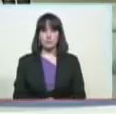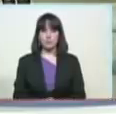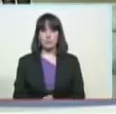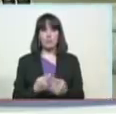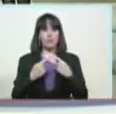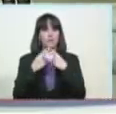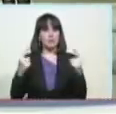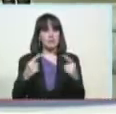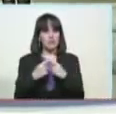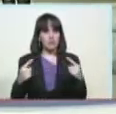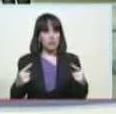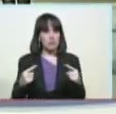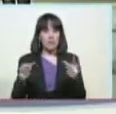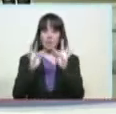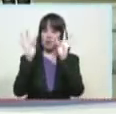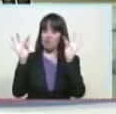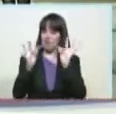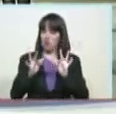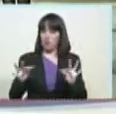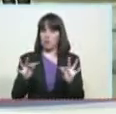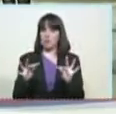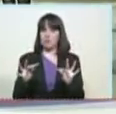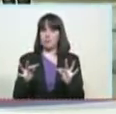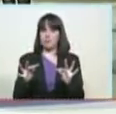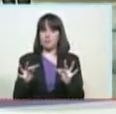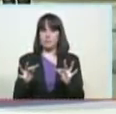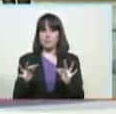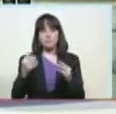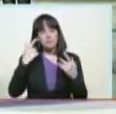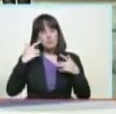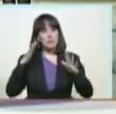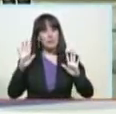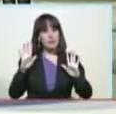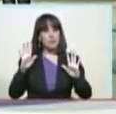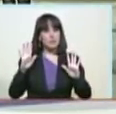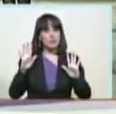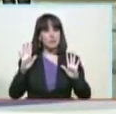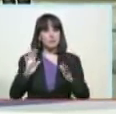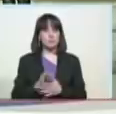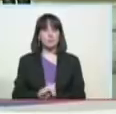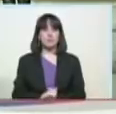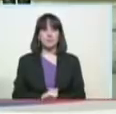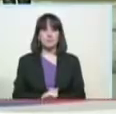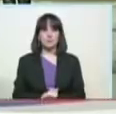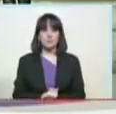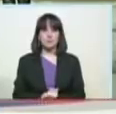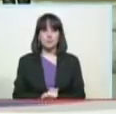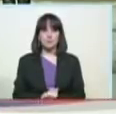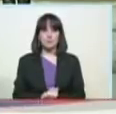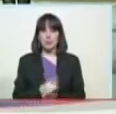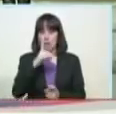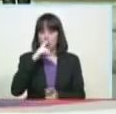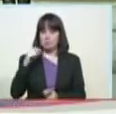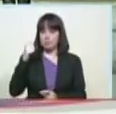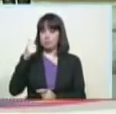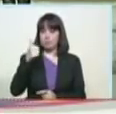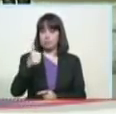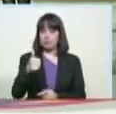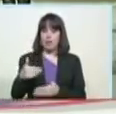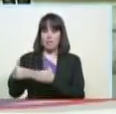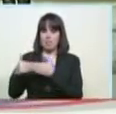la diferencia es de estilo quizás mientras durante el periodo de